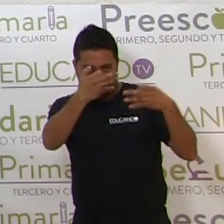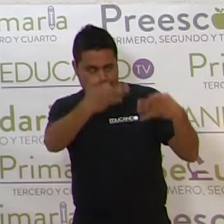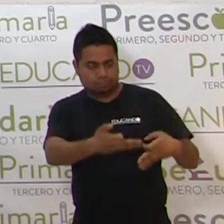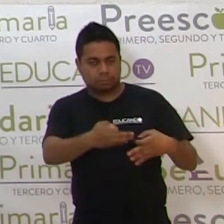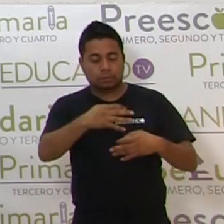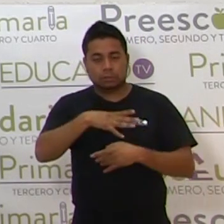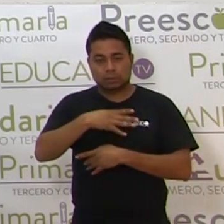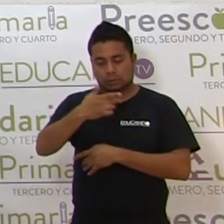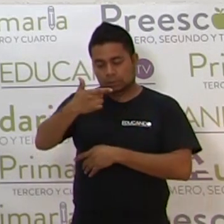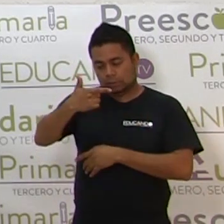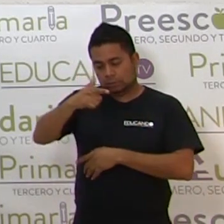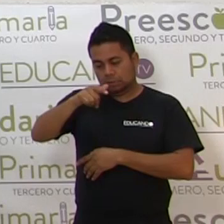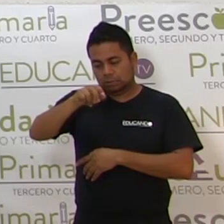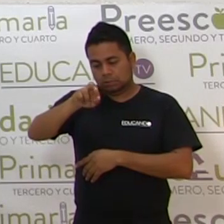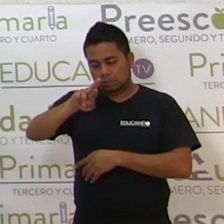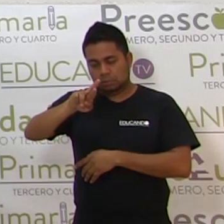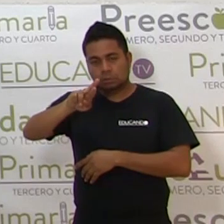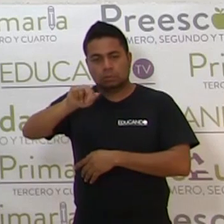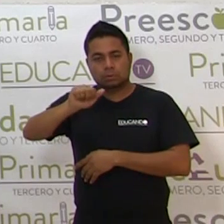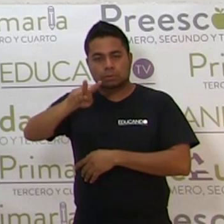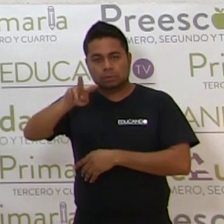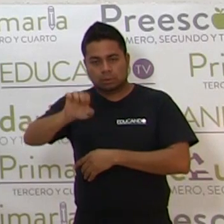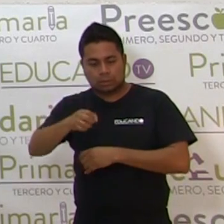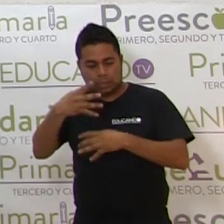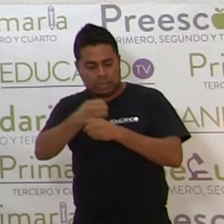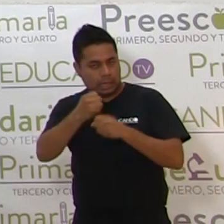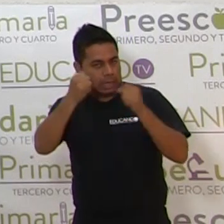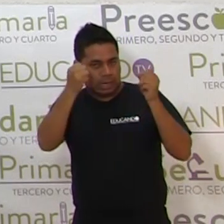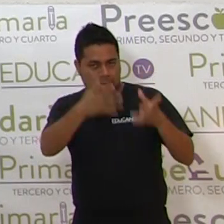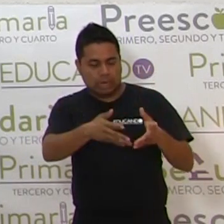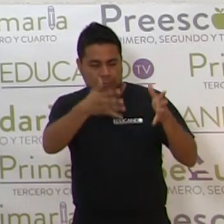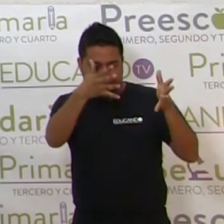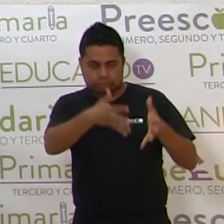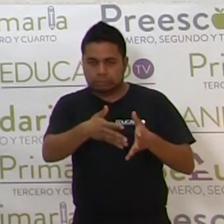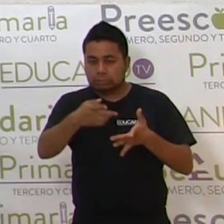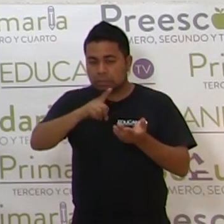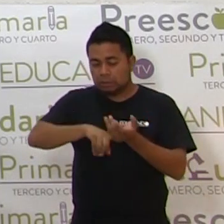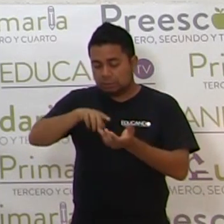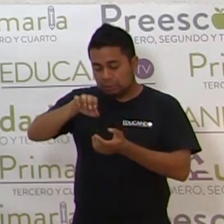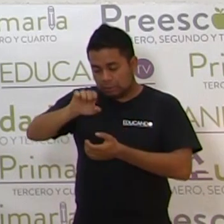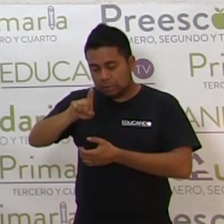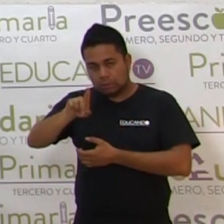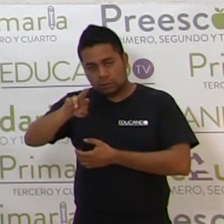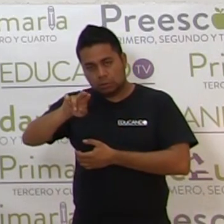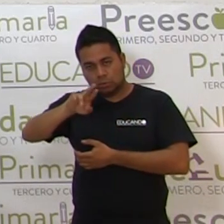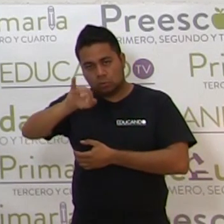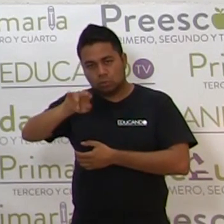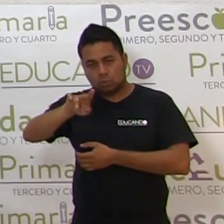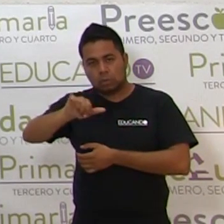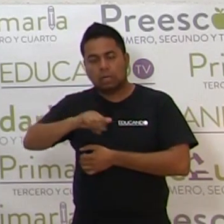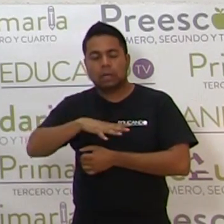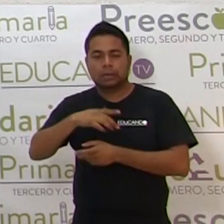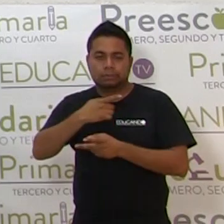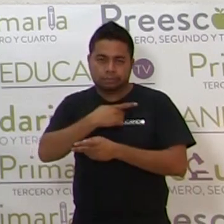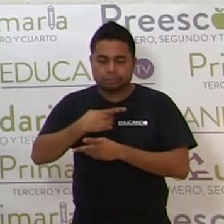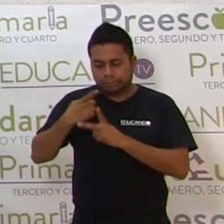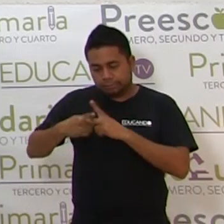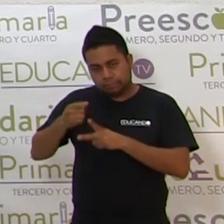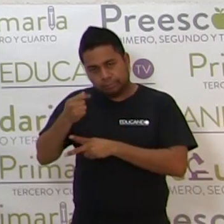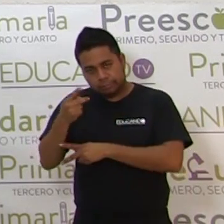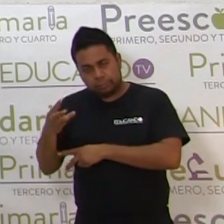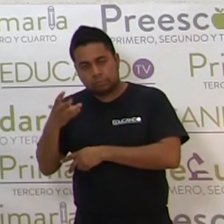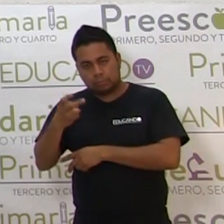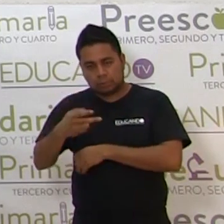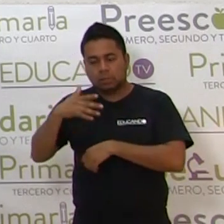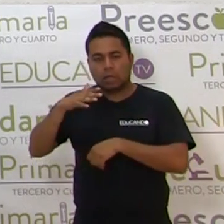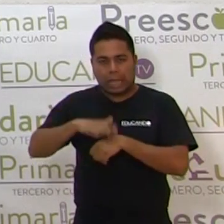grave, tiene otro número y otro conteo específico. Si es esdrújula, tiene un conteo específico. Pero eso es lo que vamos